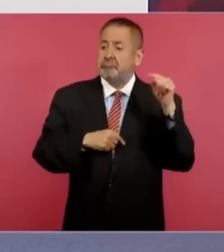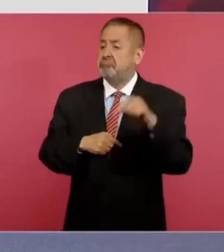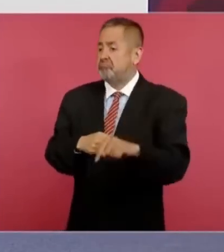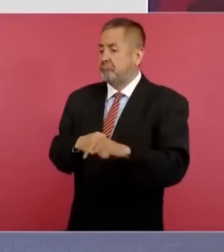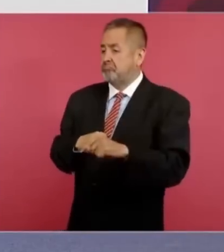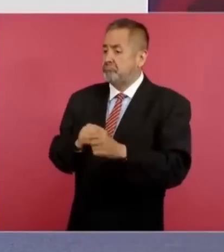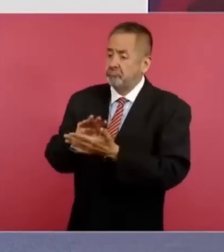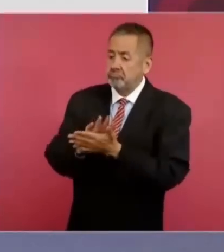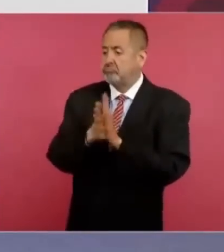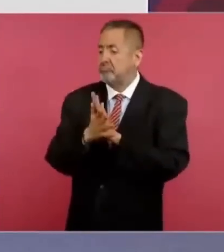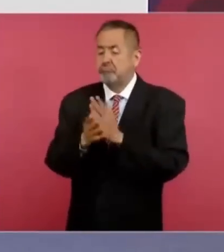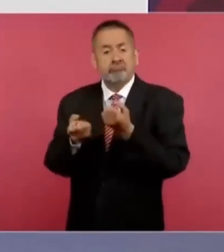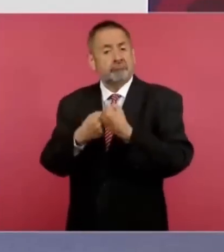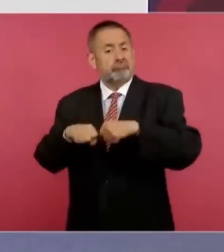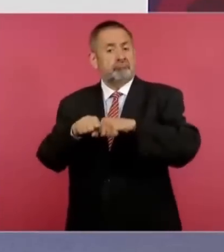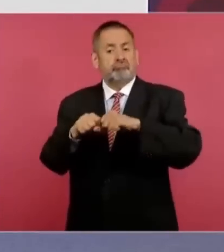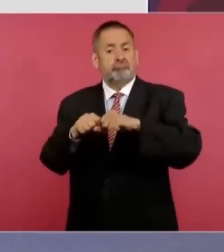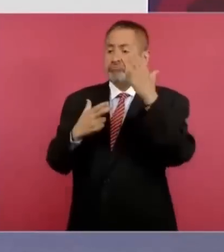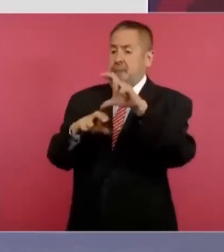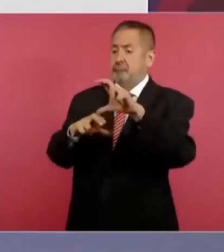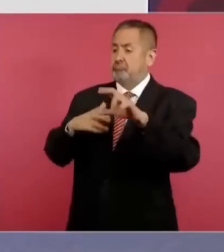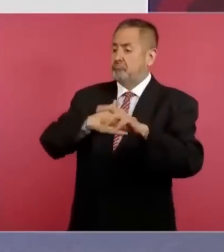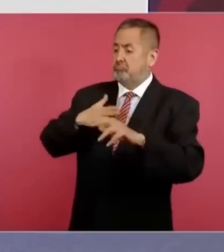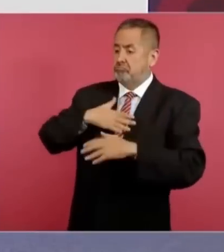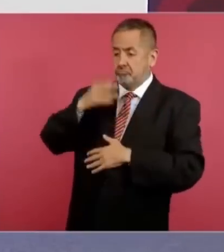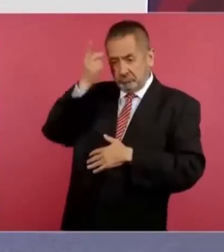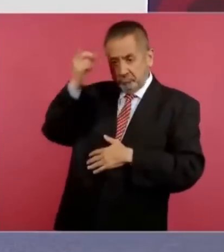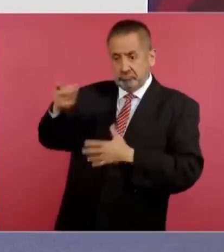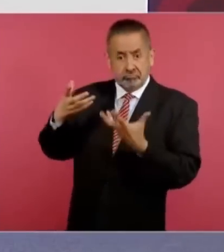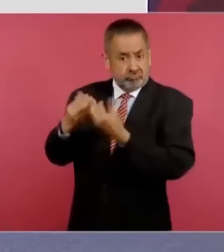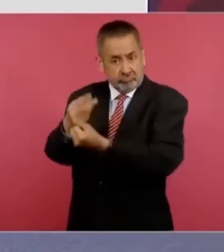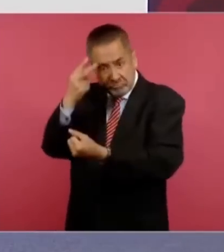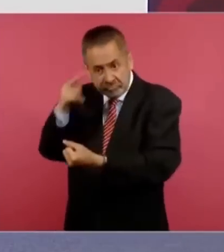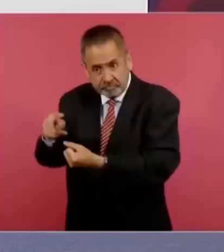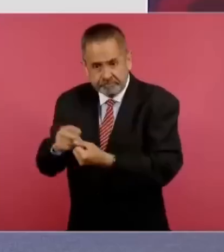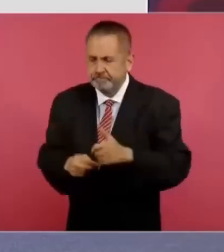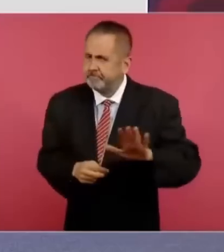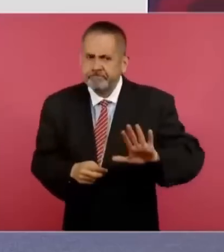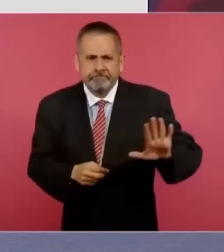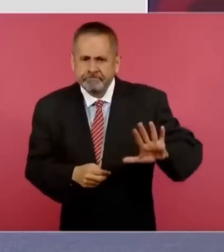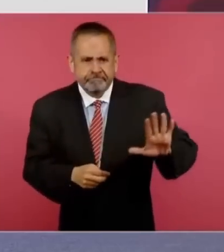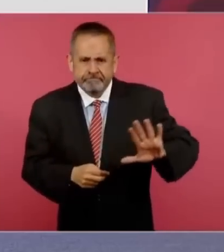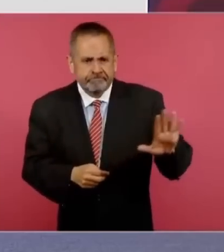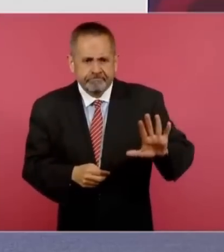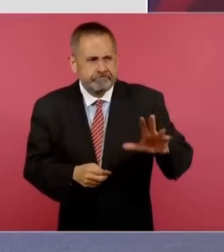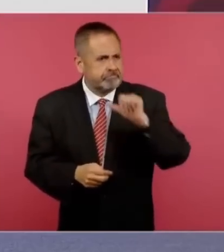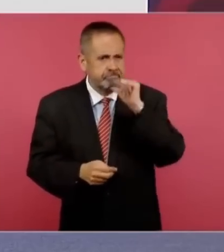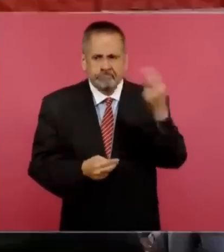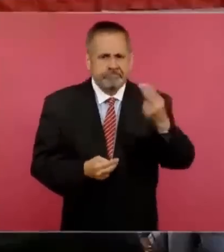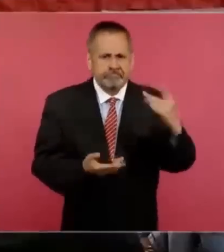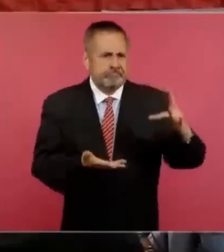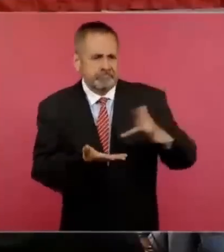convertirse en accionista de las empresas públicas para apoyarnos.